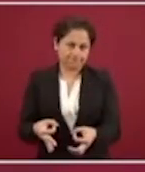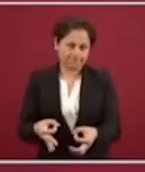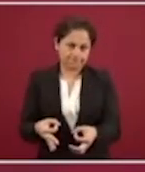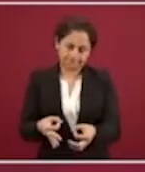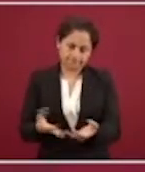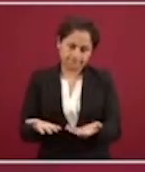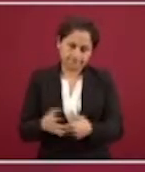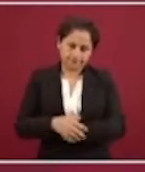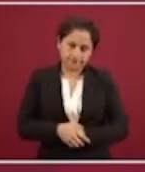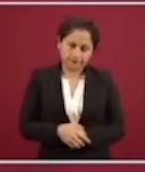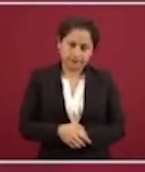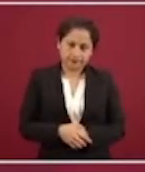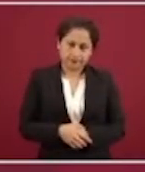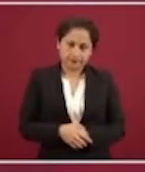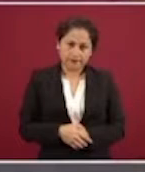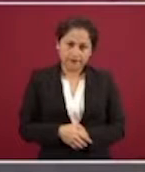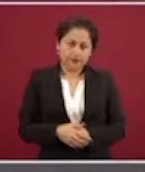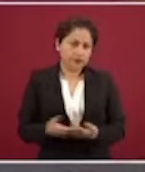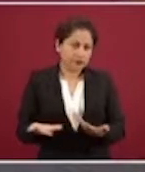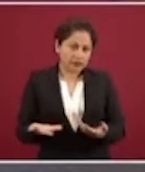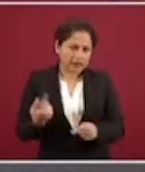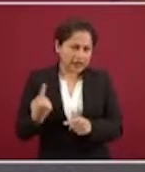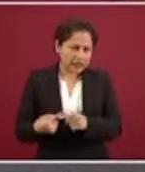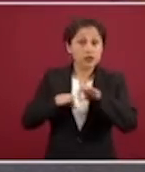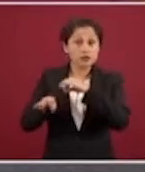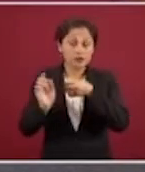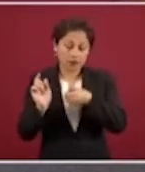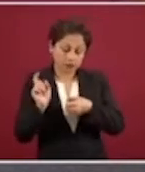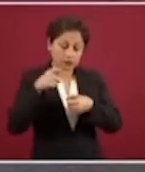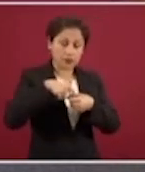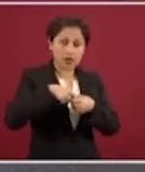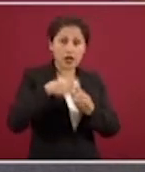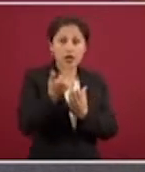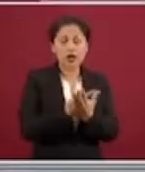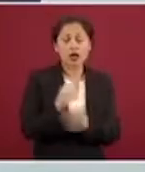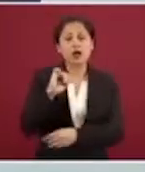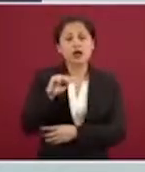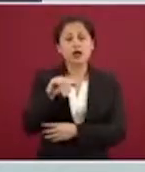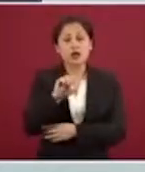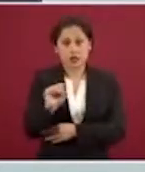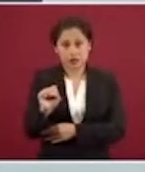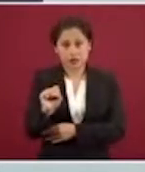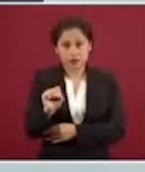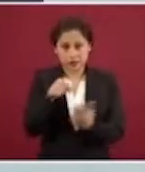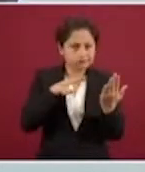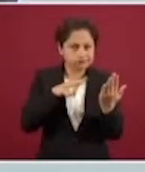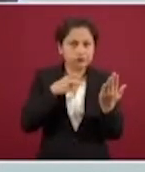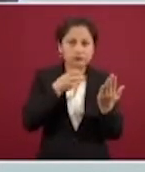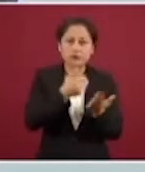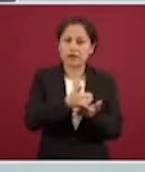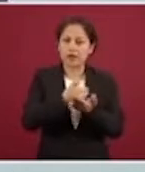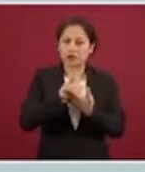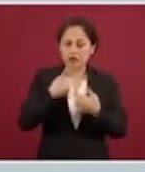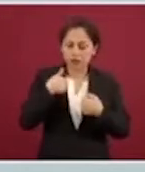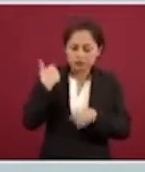los inscritos en el Seguro Social, pero no deja de ser un buen indicador.